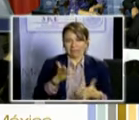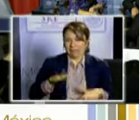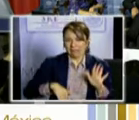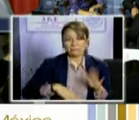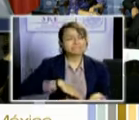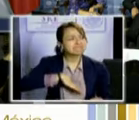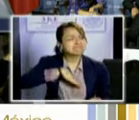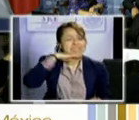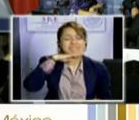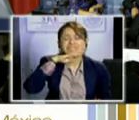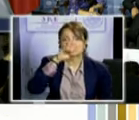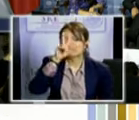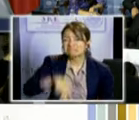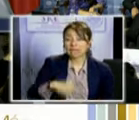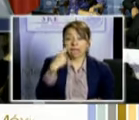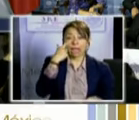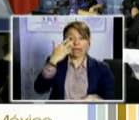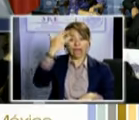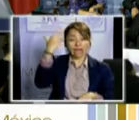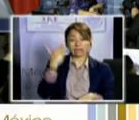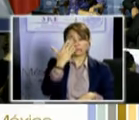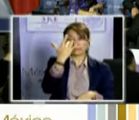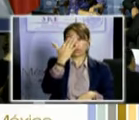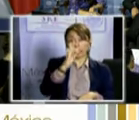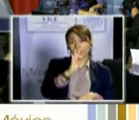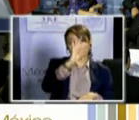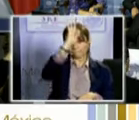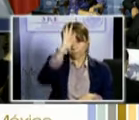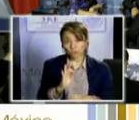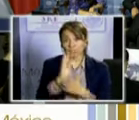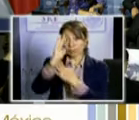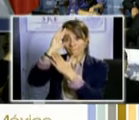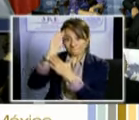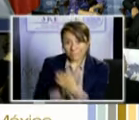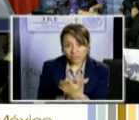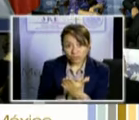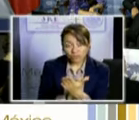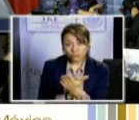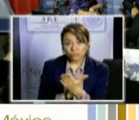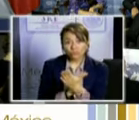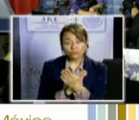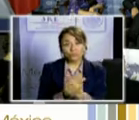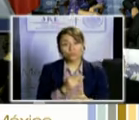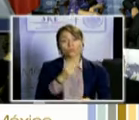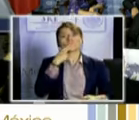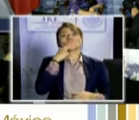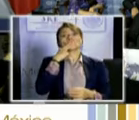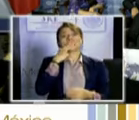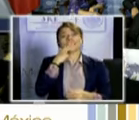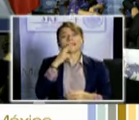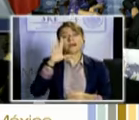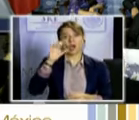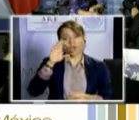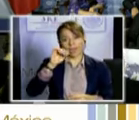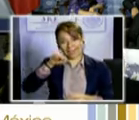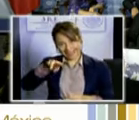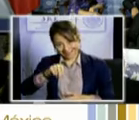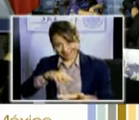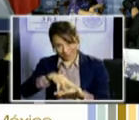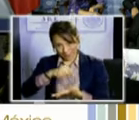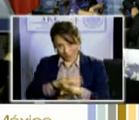casi en un 50% el consumo de cocaína. ¿Por qué? Mira, en esa mesa